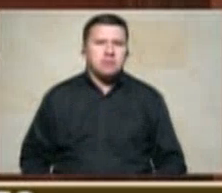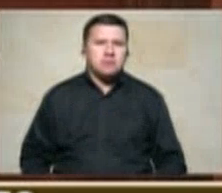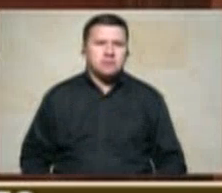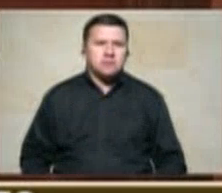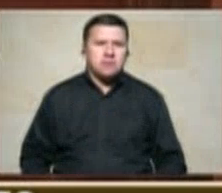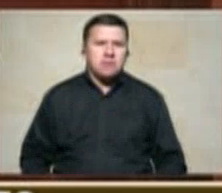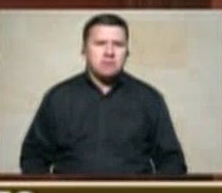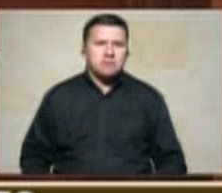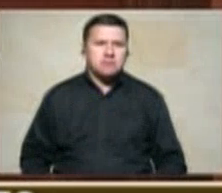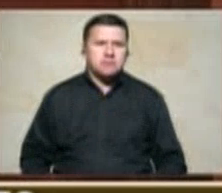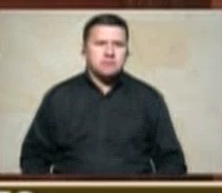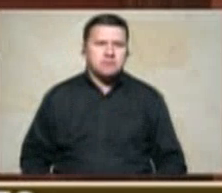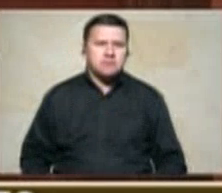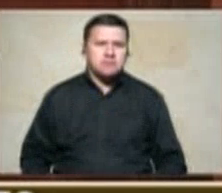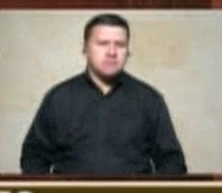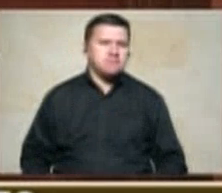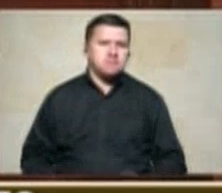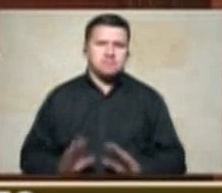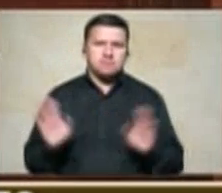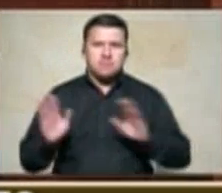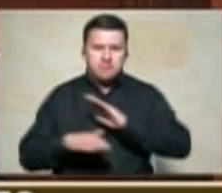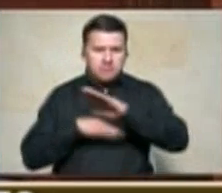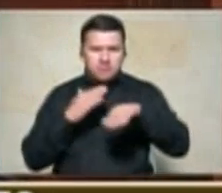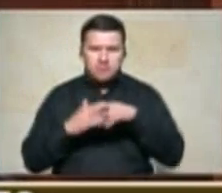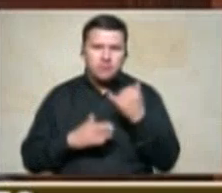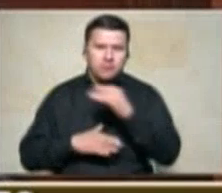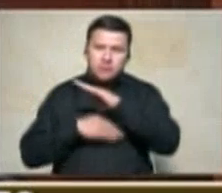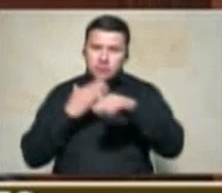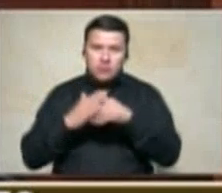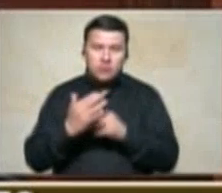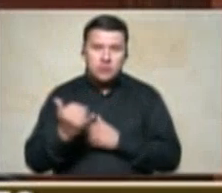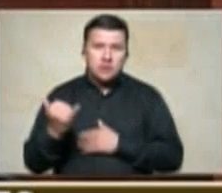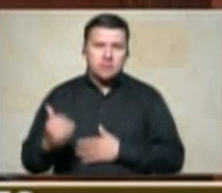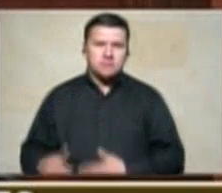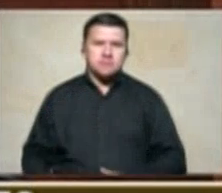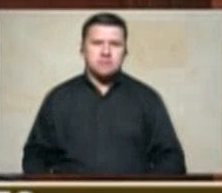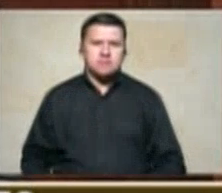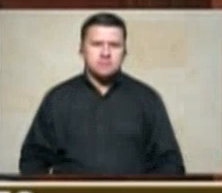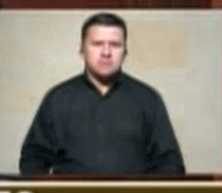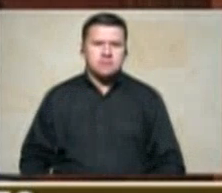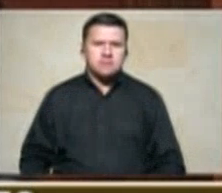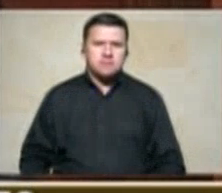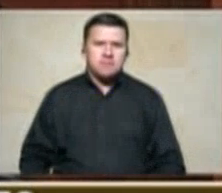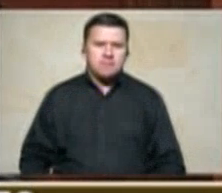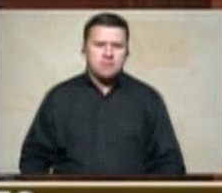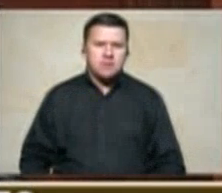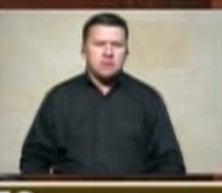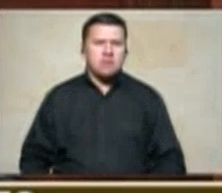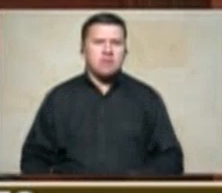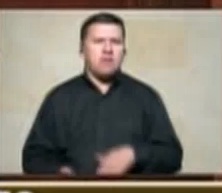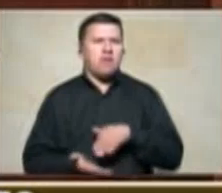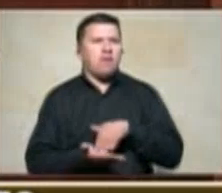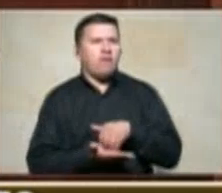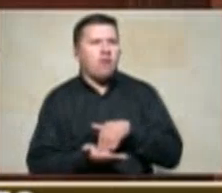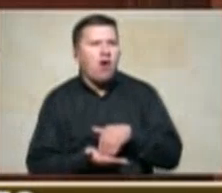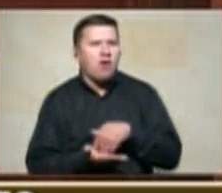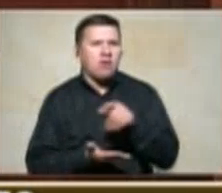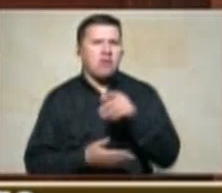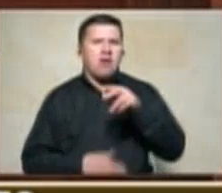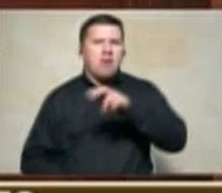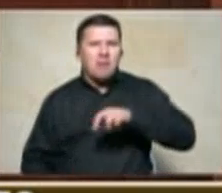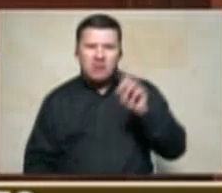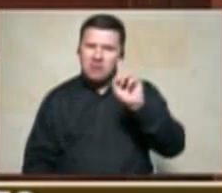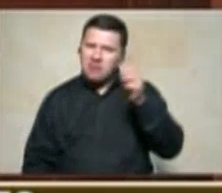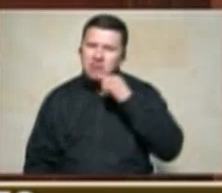bien, no todos los que allí estaban eran flojos,